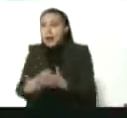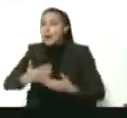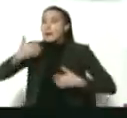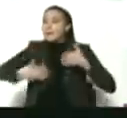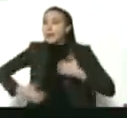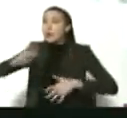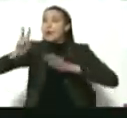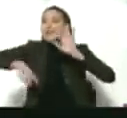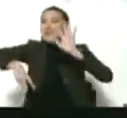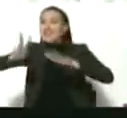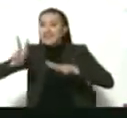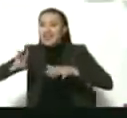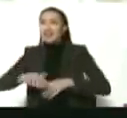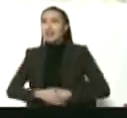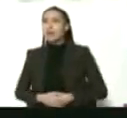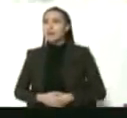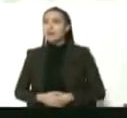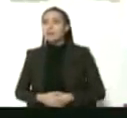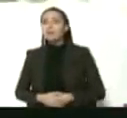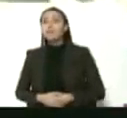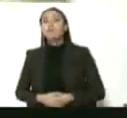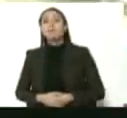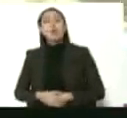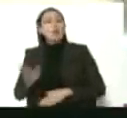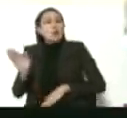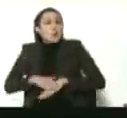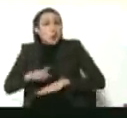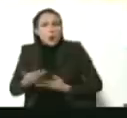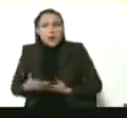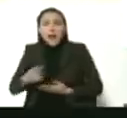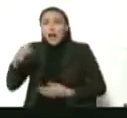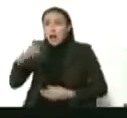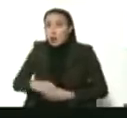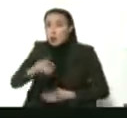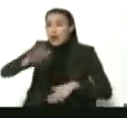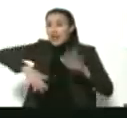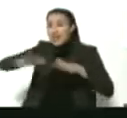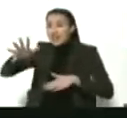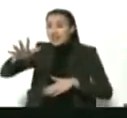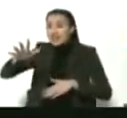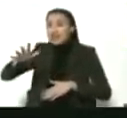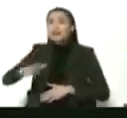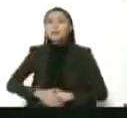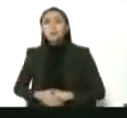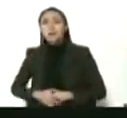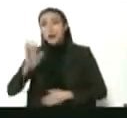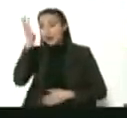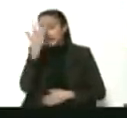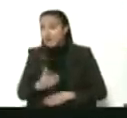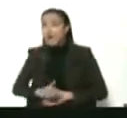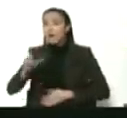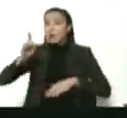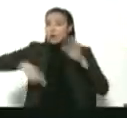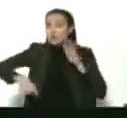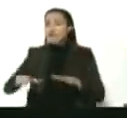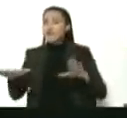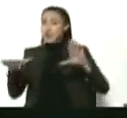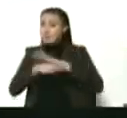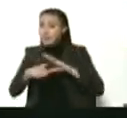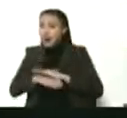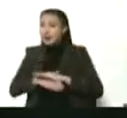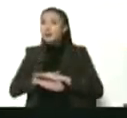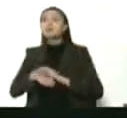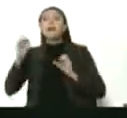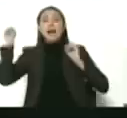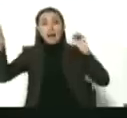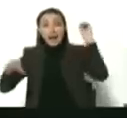miércoles 17, inclusive, porque el lunes 15, el martes 16, es